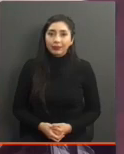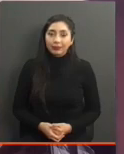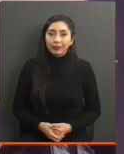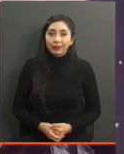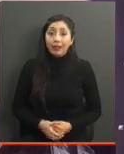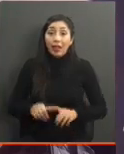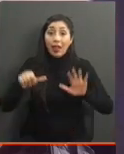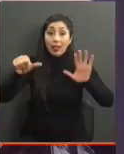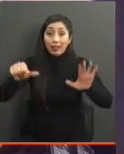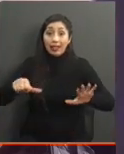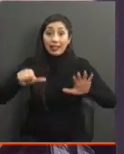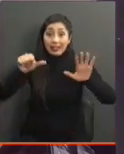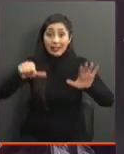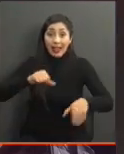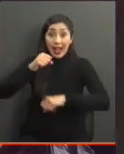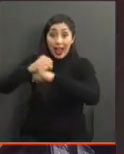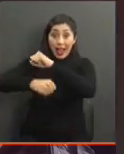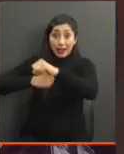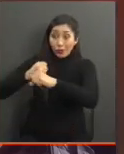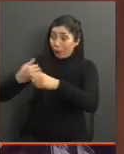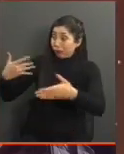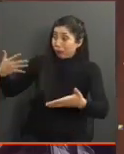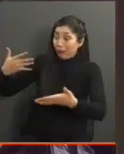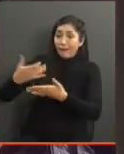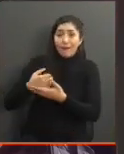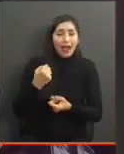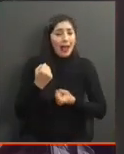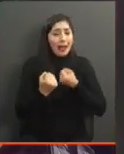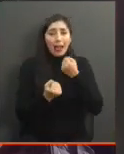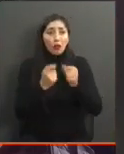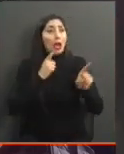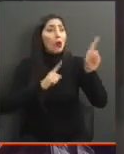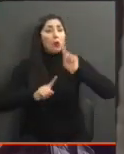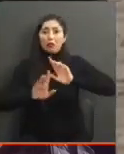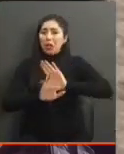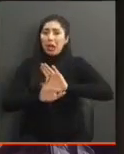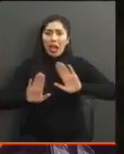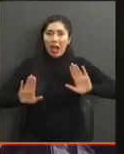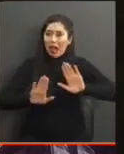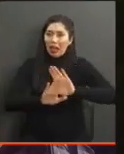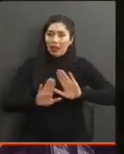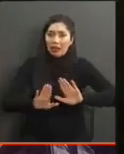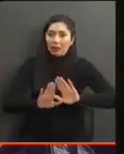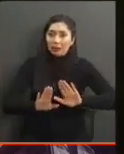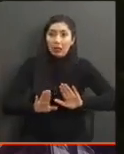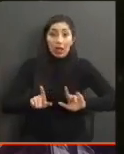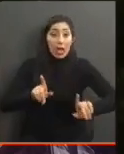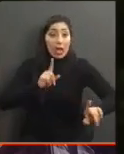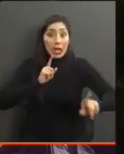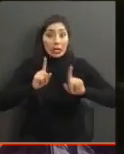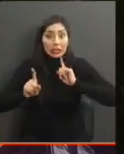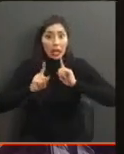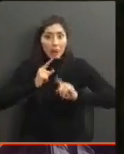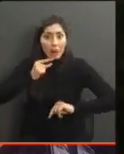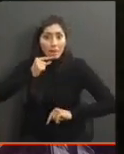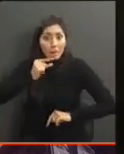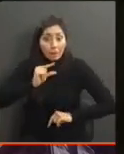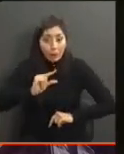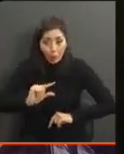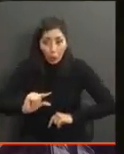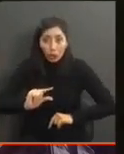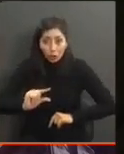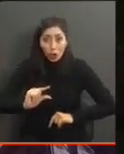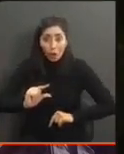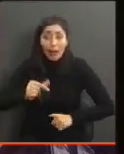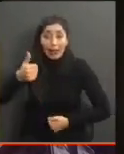Dieciséis años bailando, sin pausas, sin excusas. Ni siquiera el examen de grado que debe rendir en unas semanas para terminar la carrera